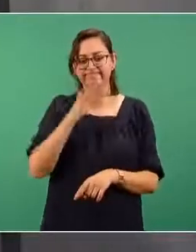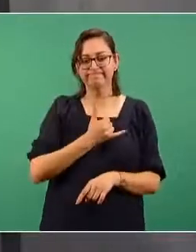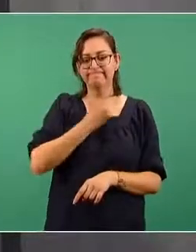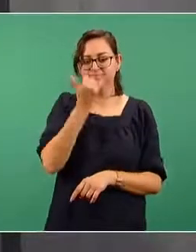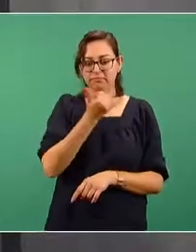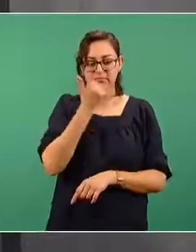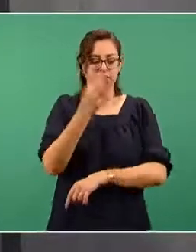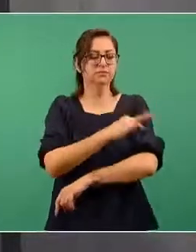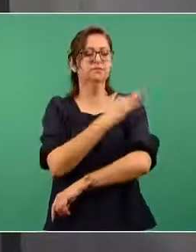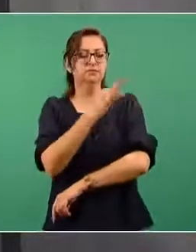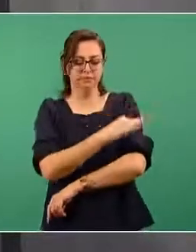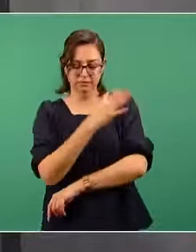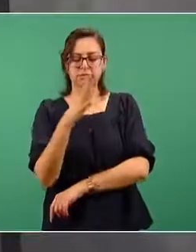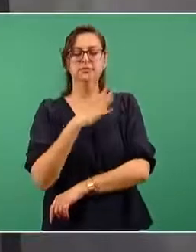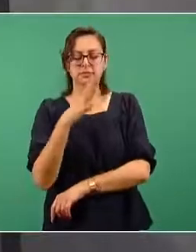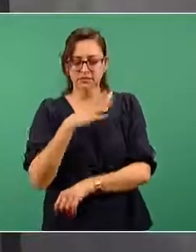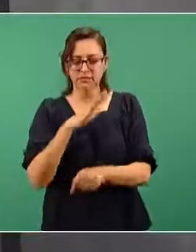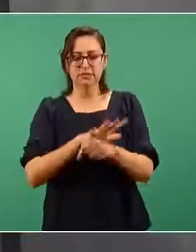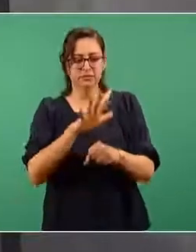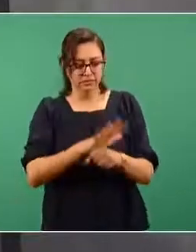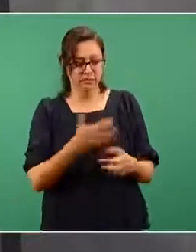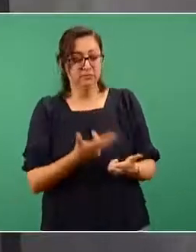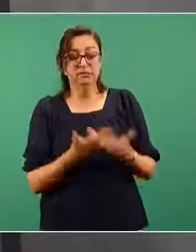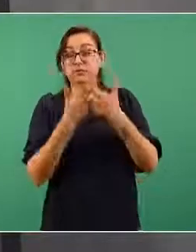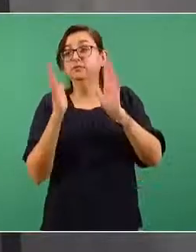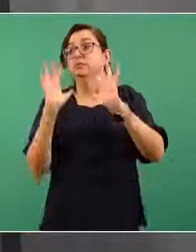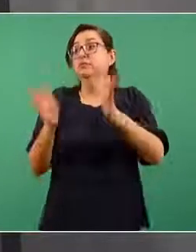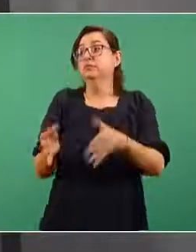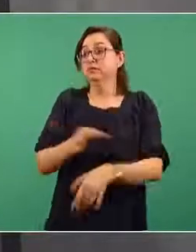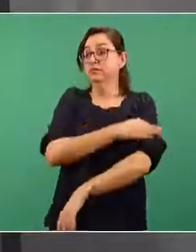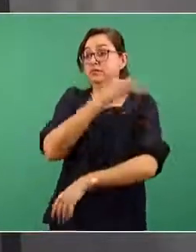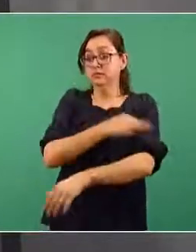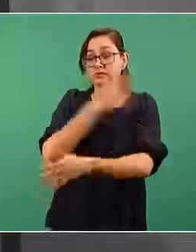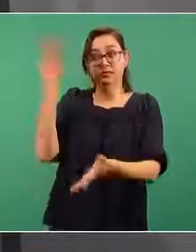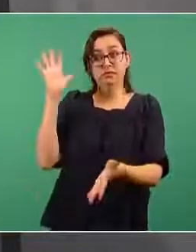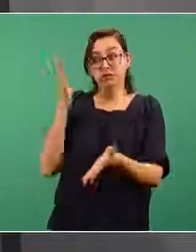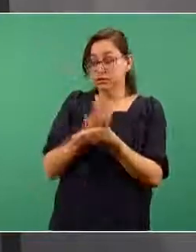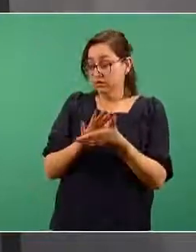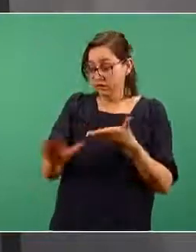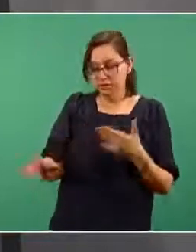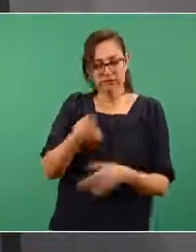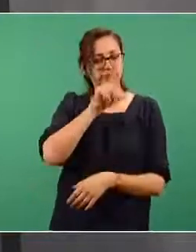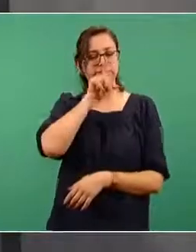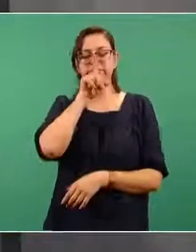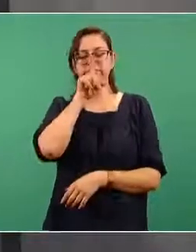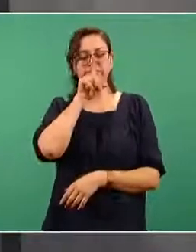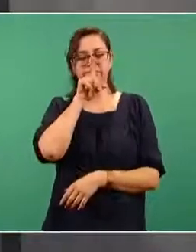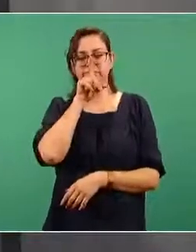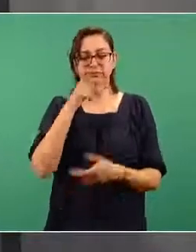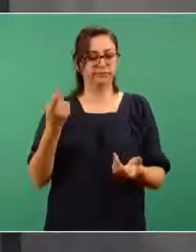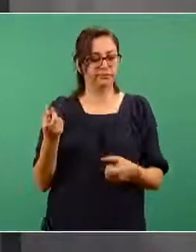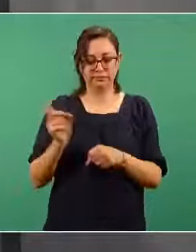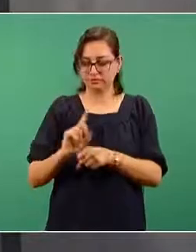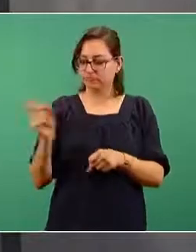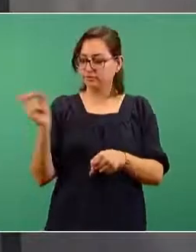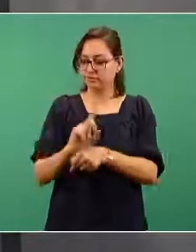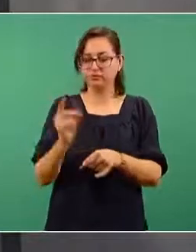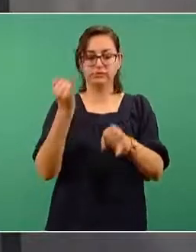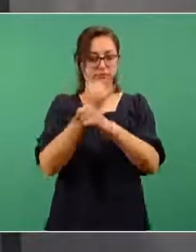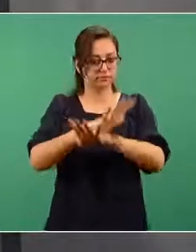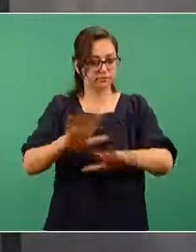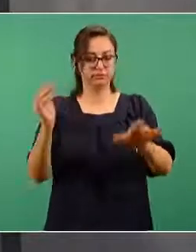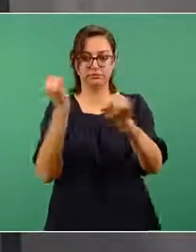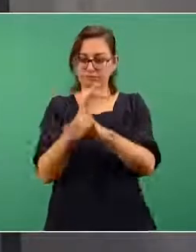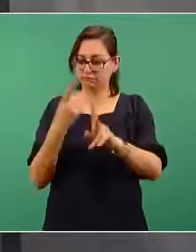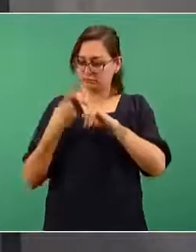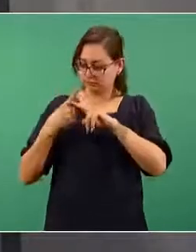Vacunas hay, debe quedar clarísimo esto, ¿no? No es que no haya vacunas. Las vacunas existen, las cifras las presentamos todos los días aquí y como